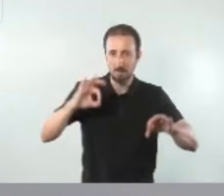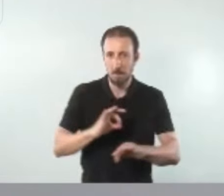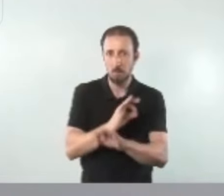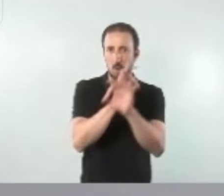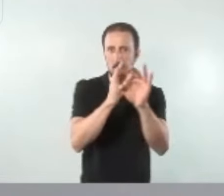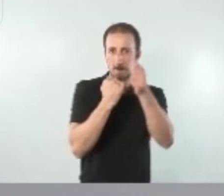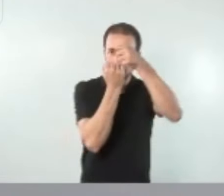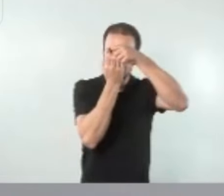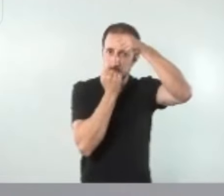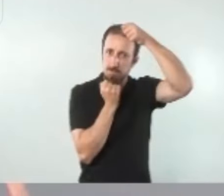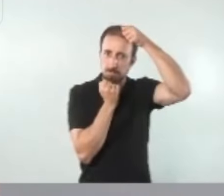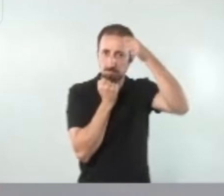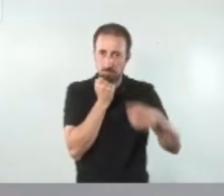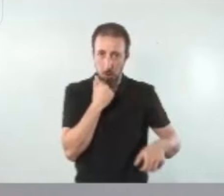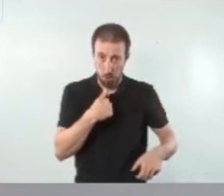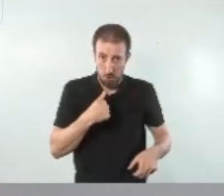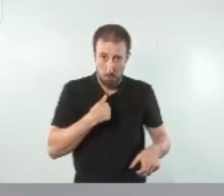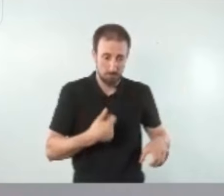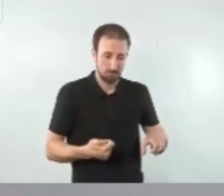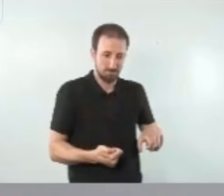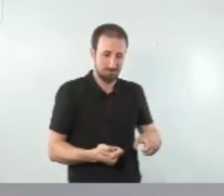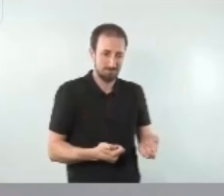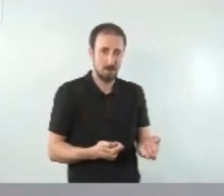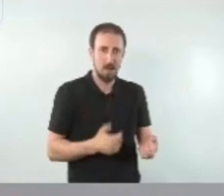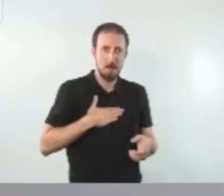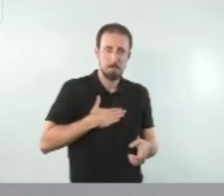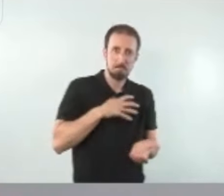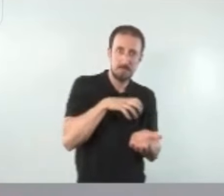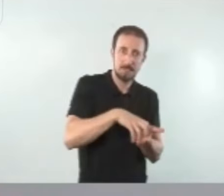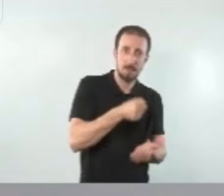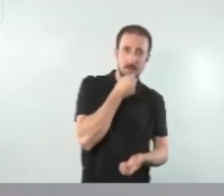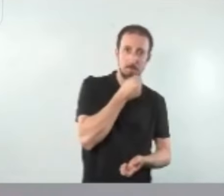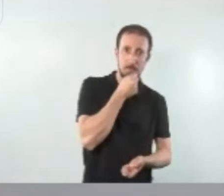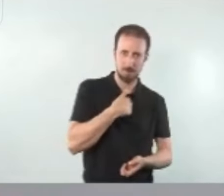ido con cócteles Molotov a pegarle fuego a mi sede.